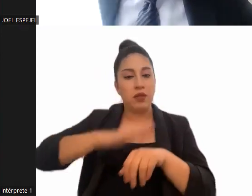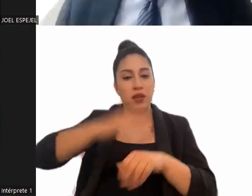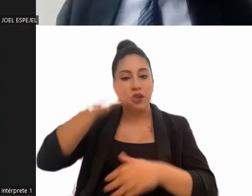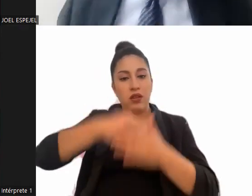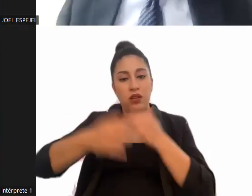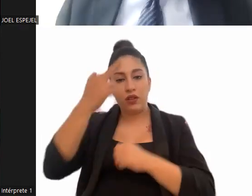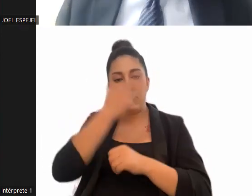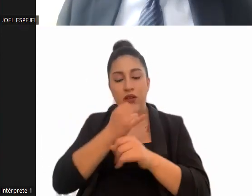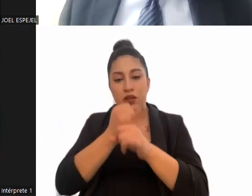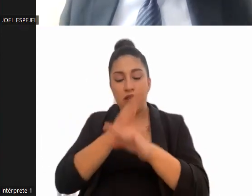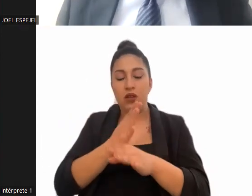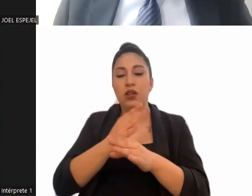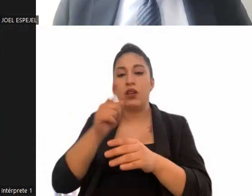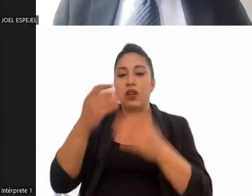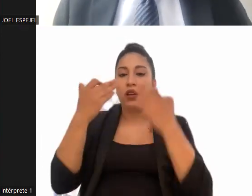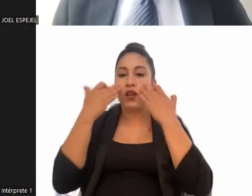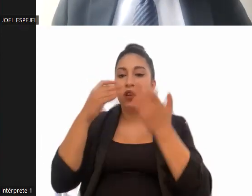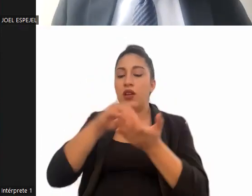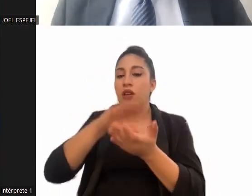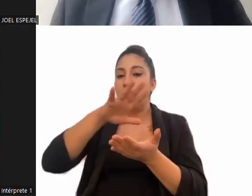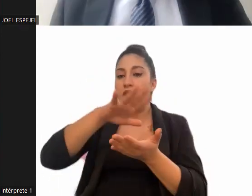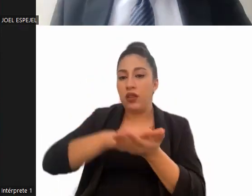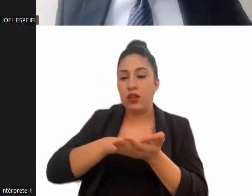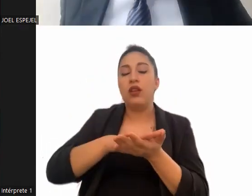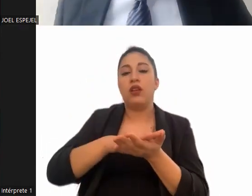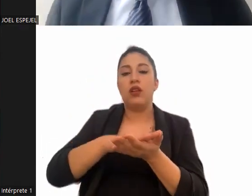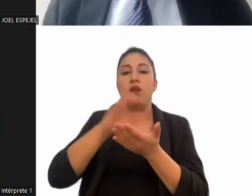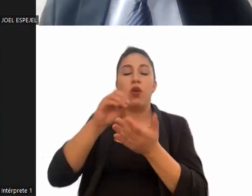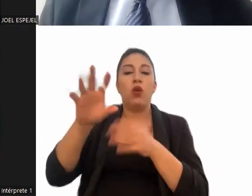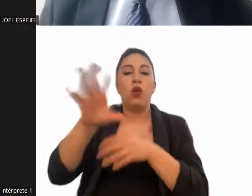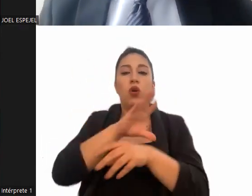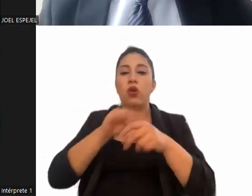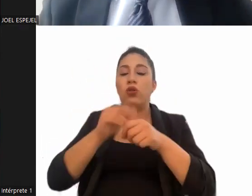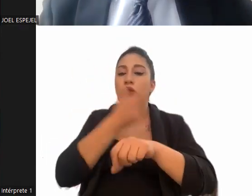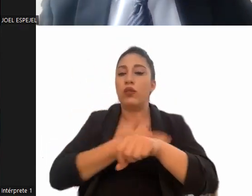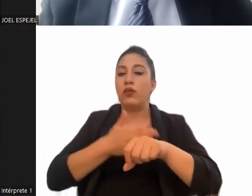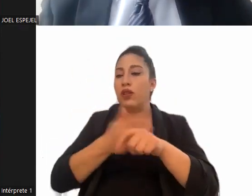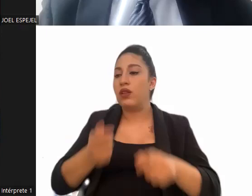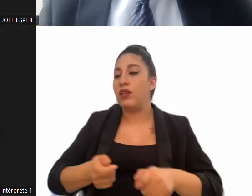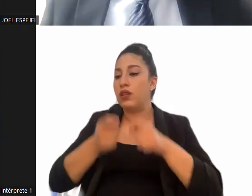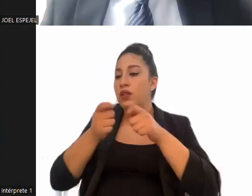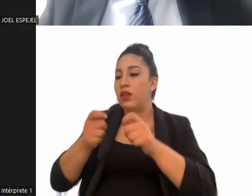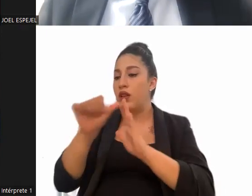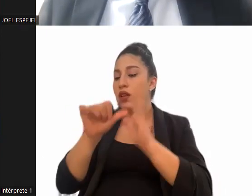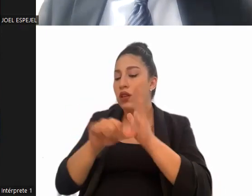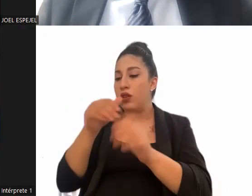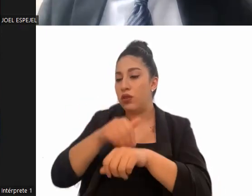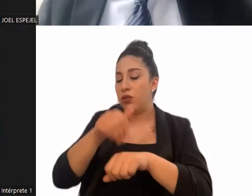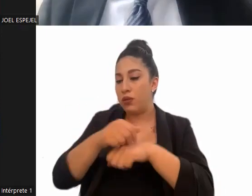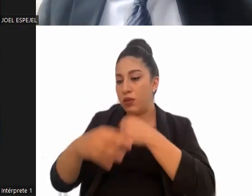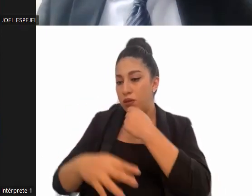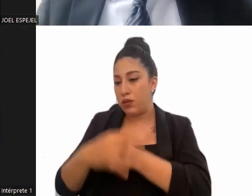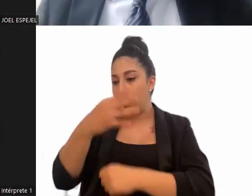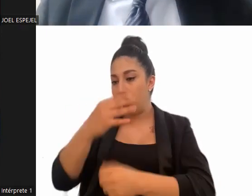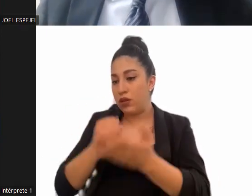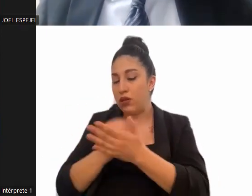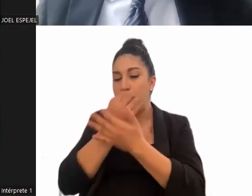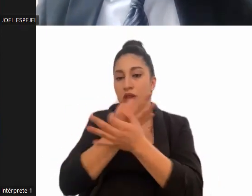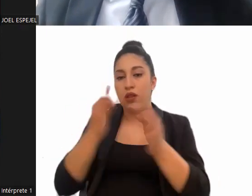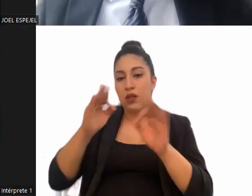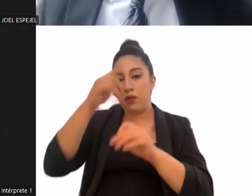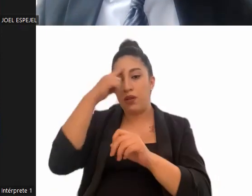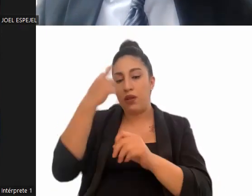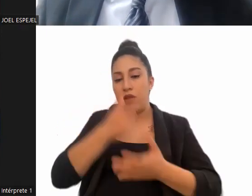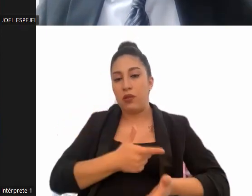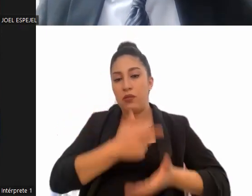documentación donde consta el seguimiento o revisión de los recursos otorgados a que se refiere el artículo 14 del decreto por el que se expide el presupuesto